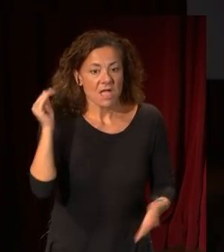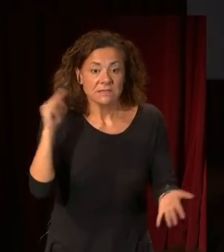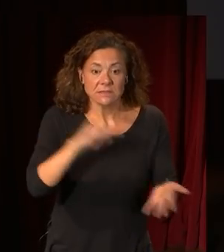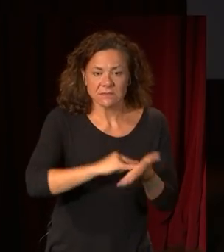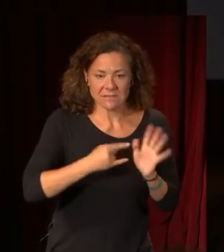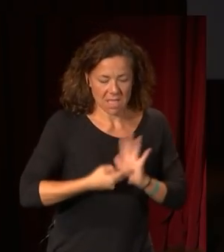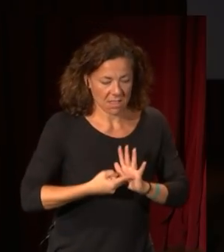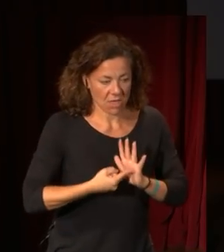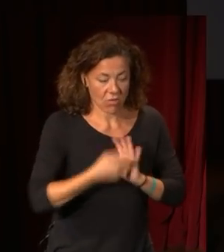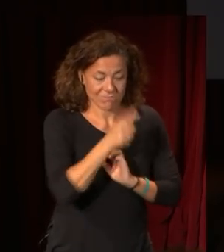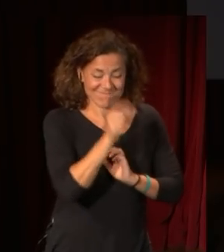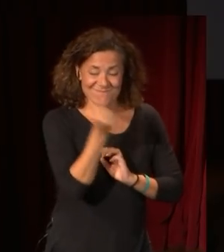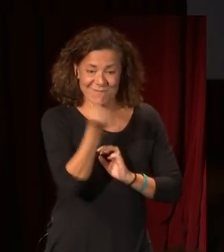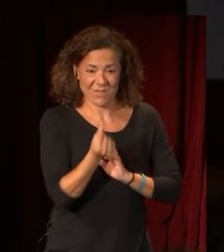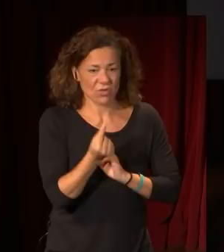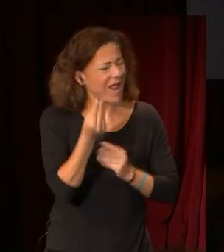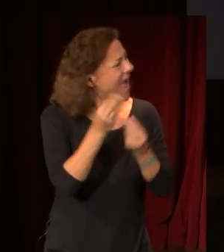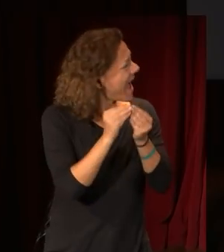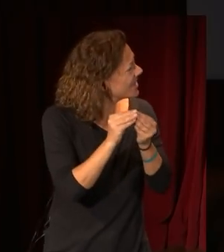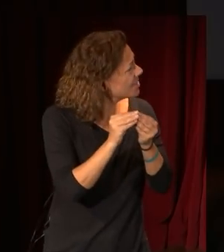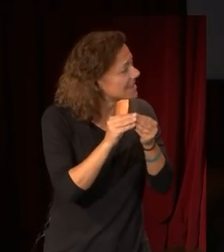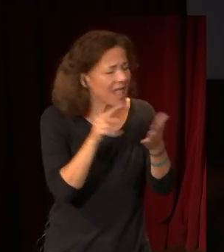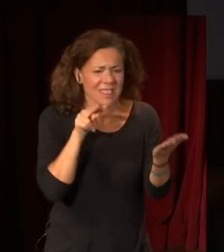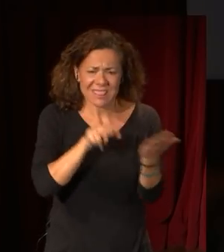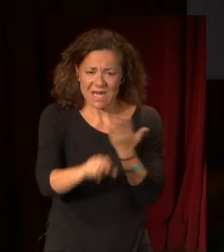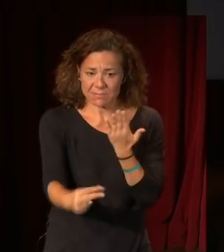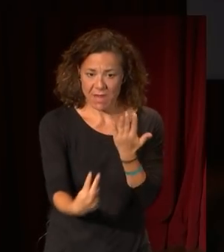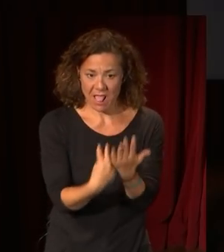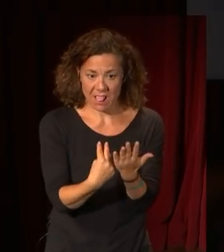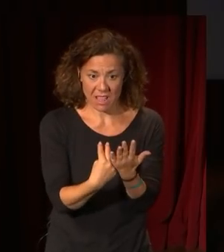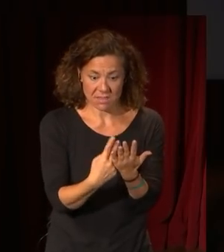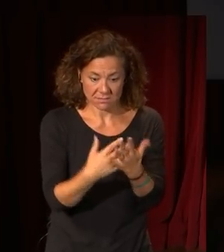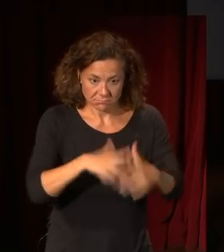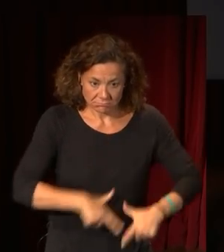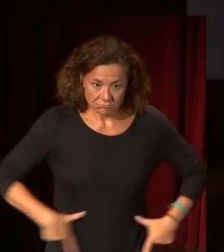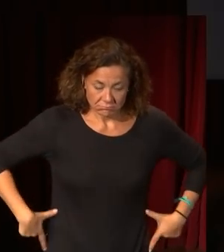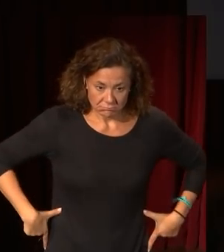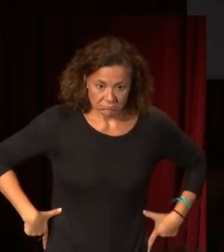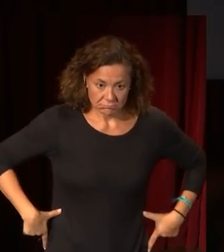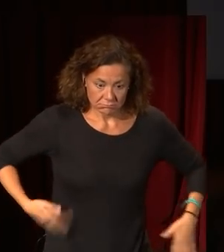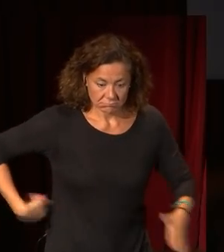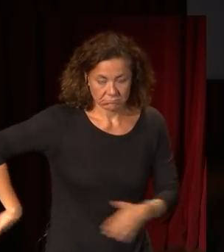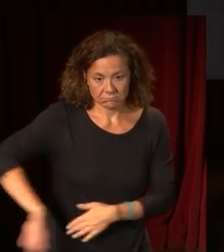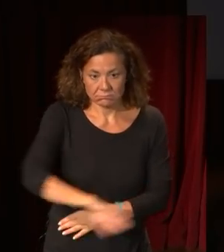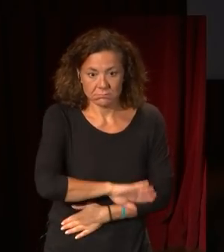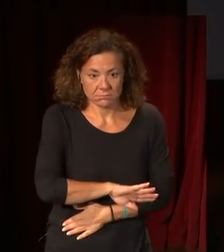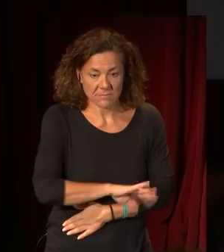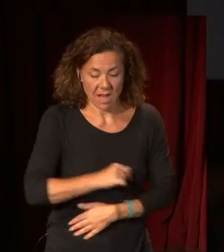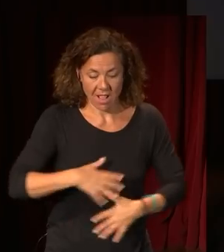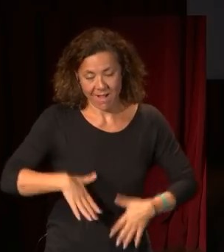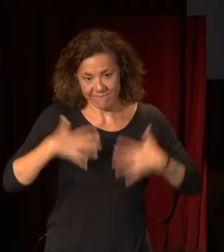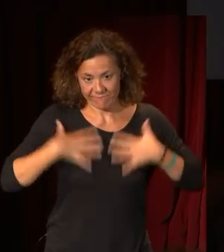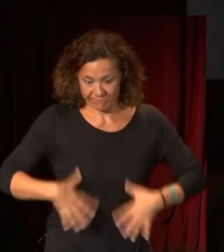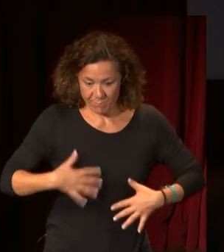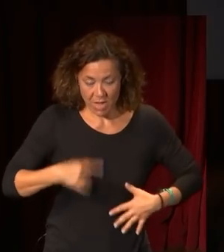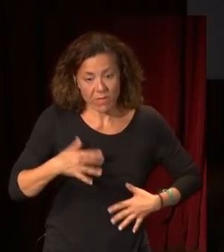desarrollado todas estas veladuras estas transparencias en la gasa que conforman alperi son yum el velo de pureza